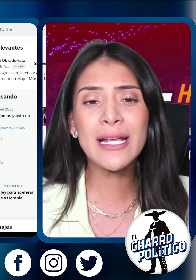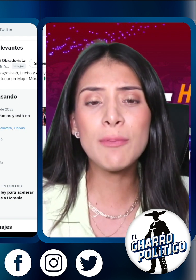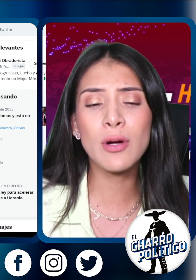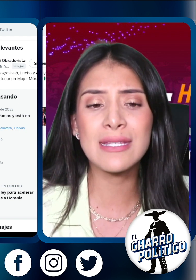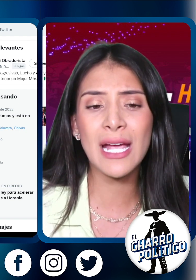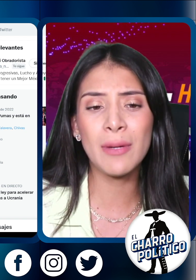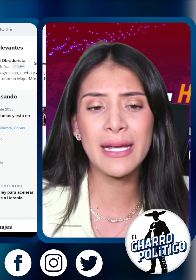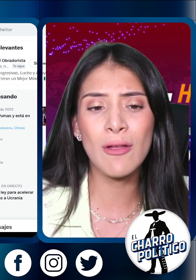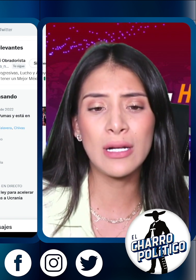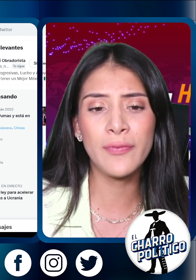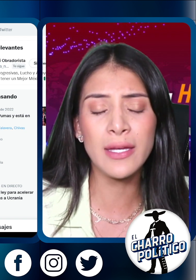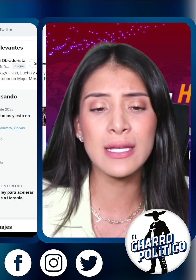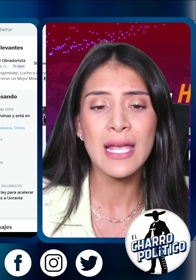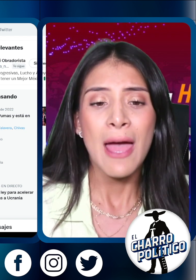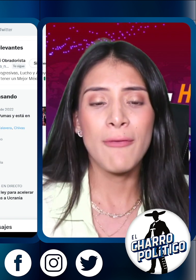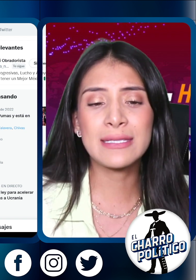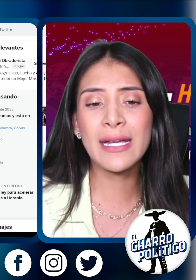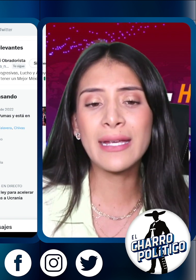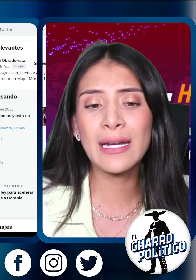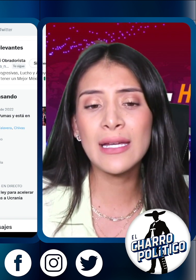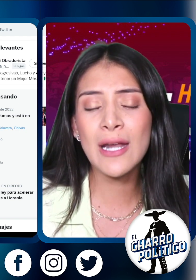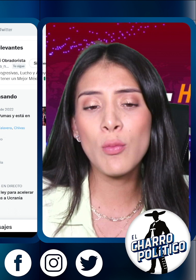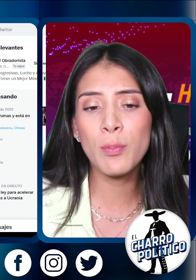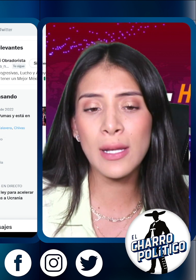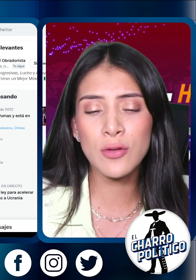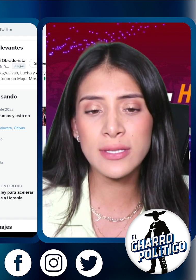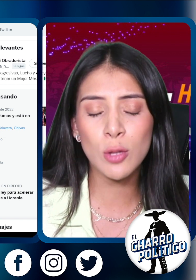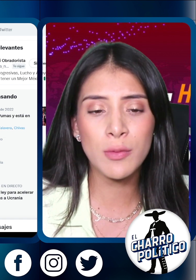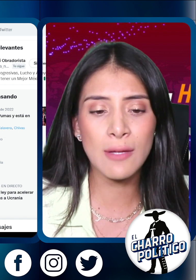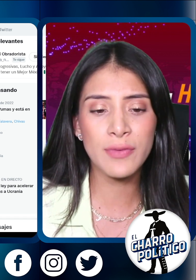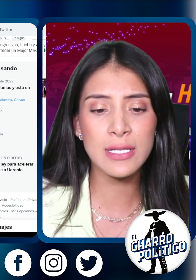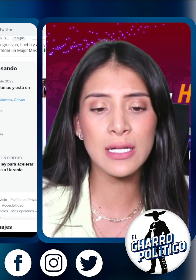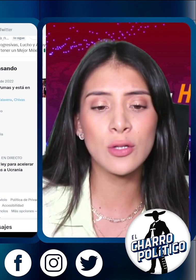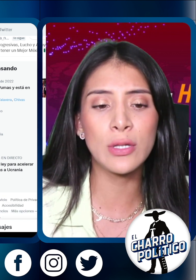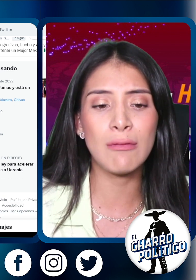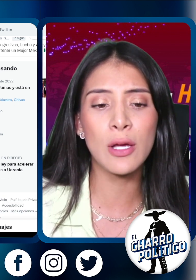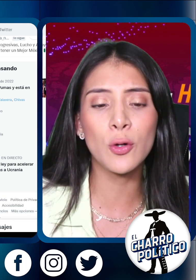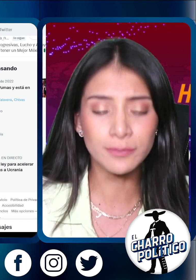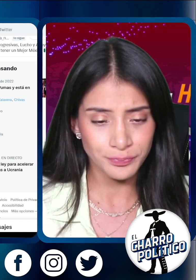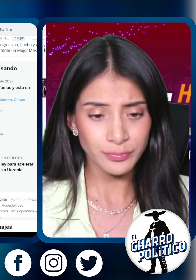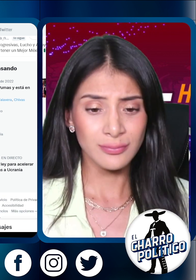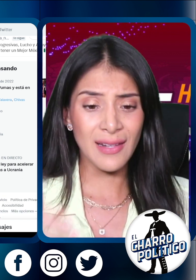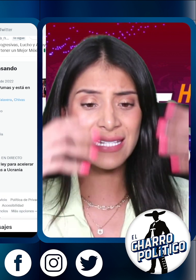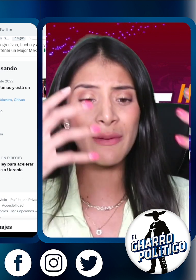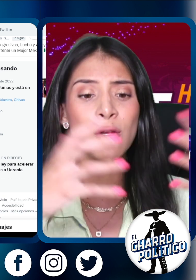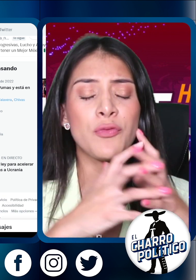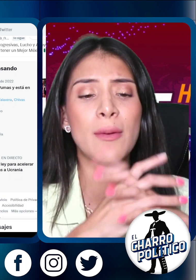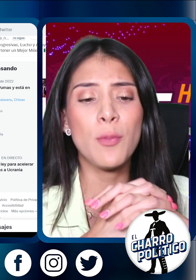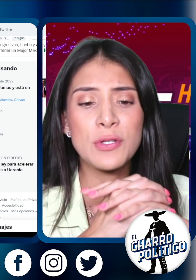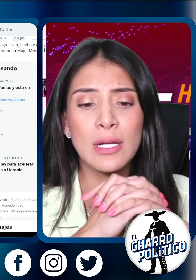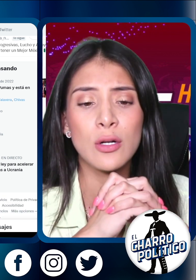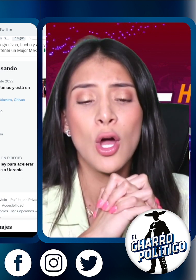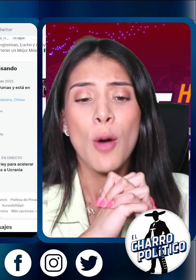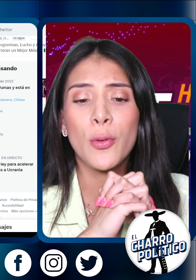Al igual que la hipocresía que ha manejado Lili Téllez, festeja que agredan a un periodista como Vicente Serrano y luego se va a